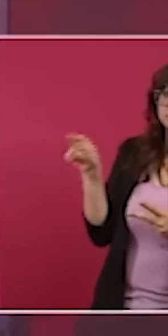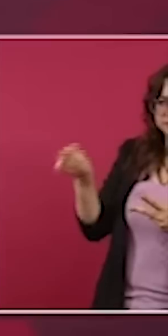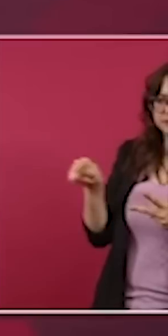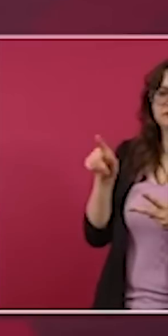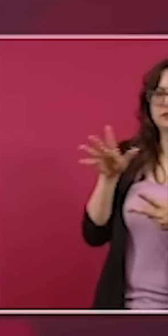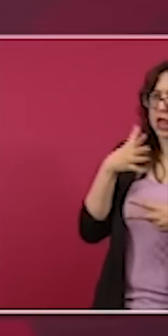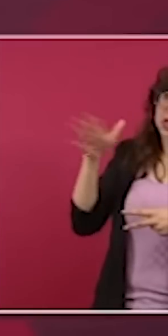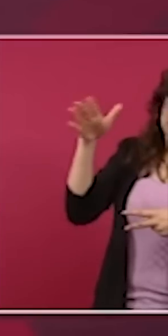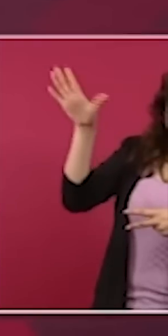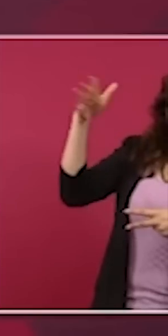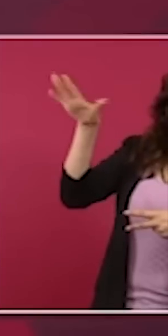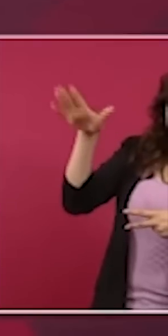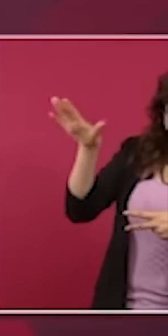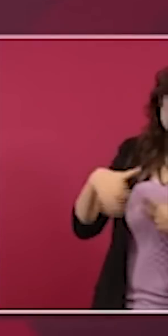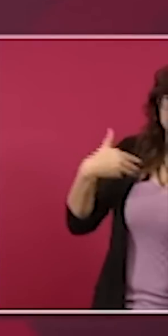por allá.